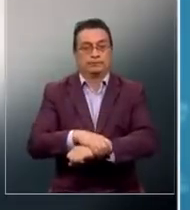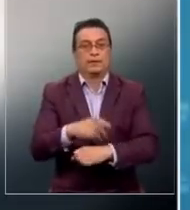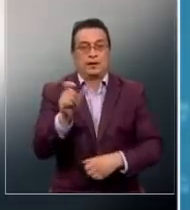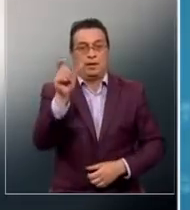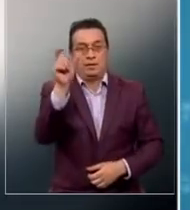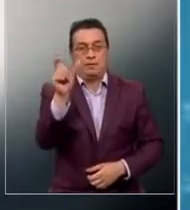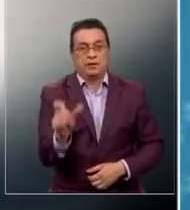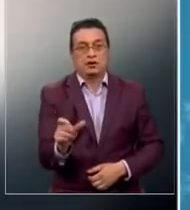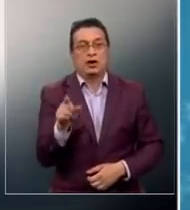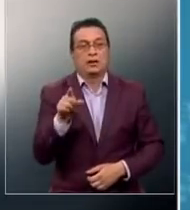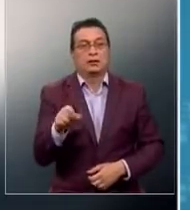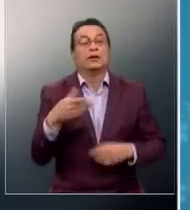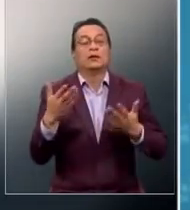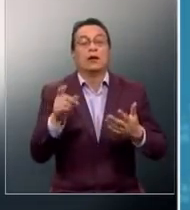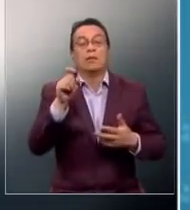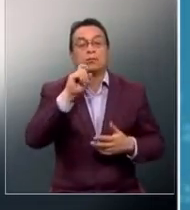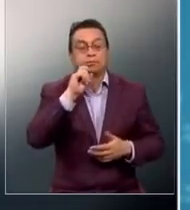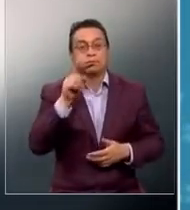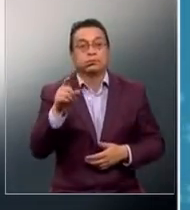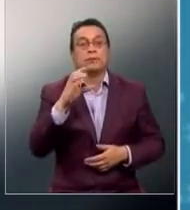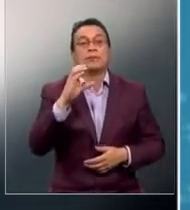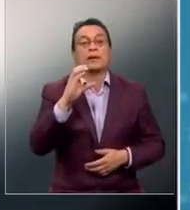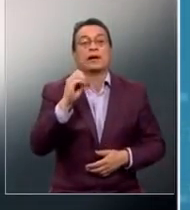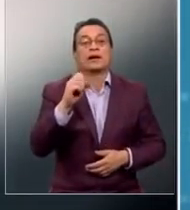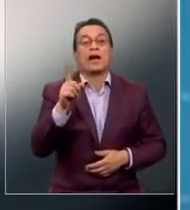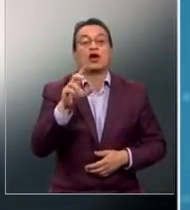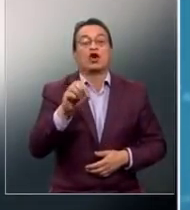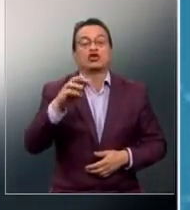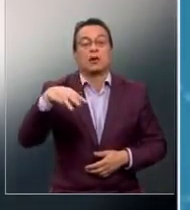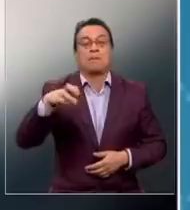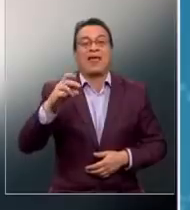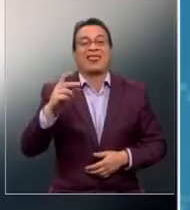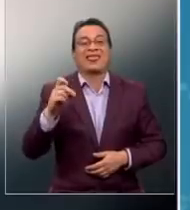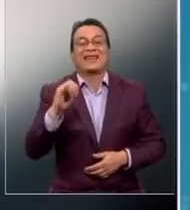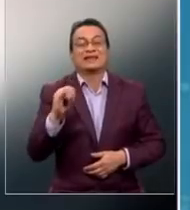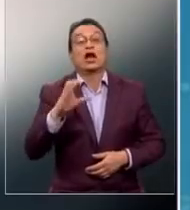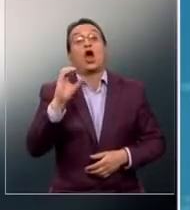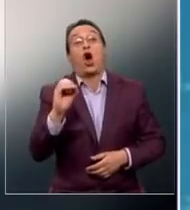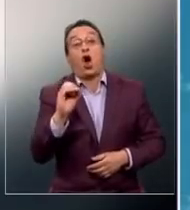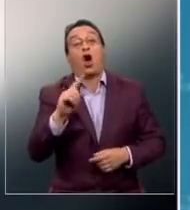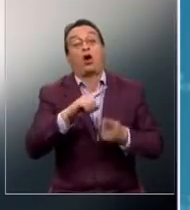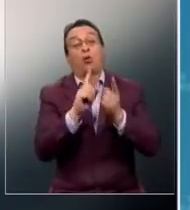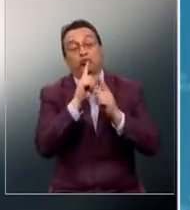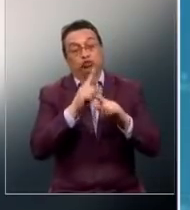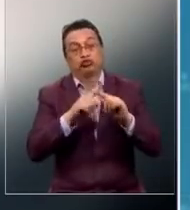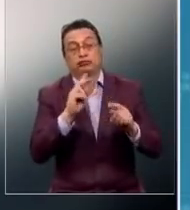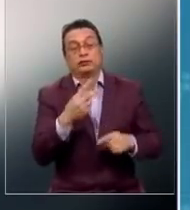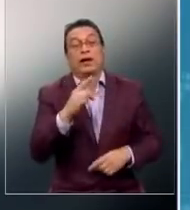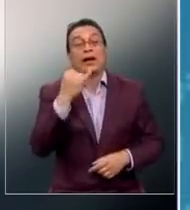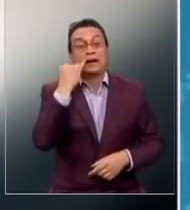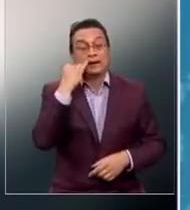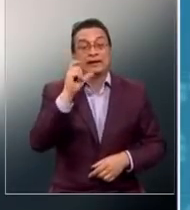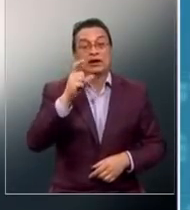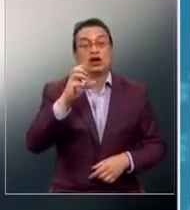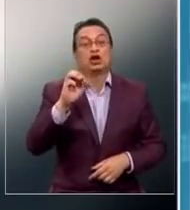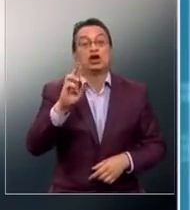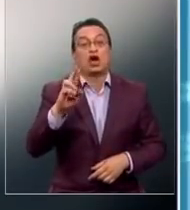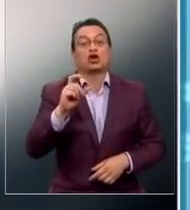esta persona, y estamos hablando de Carlos Humberto Méndez González o Igor Yaroslav